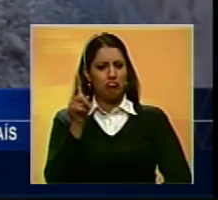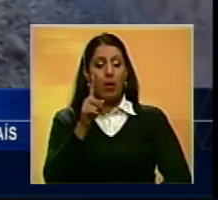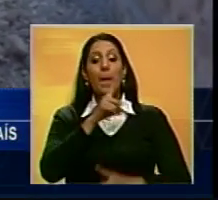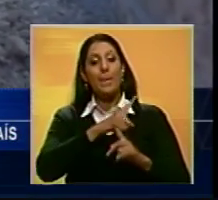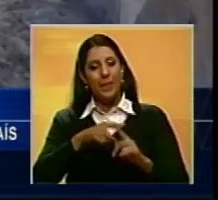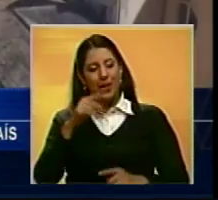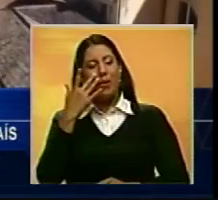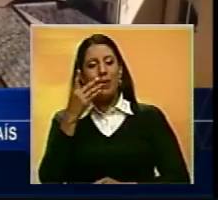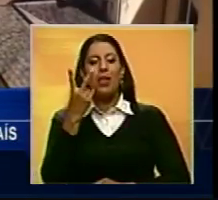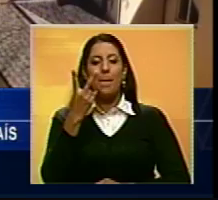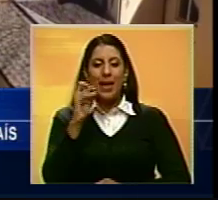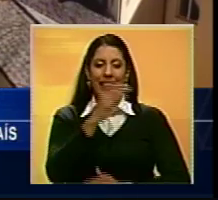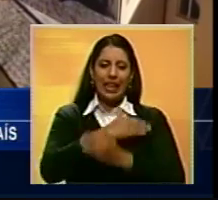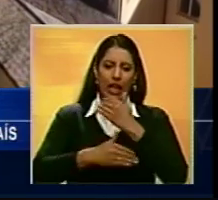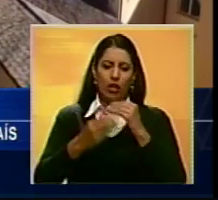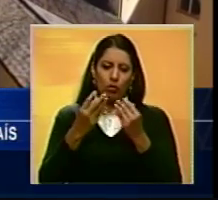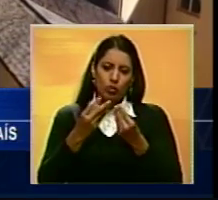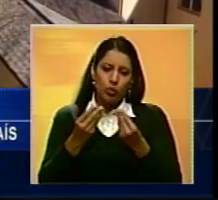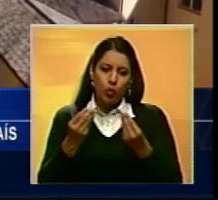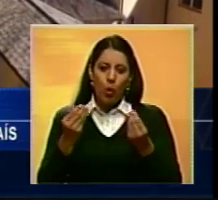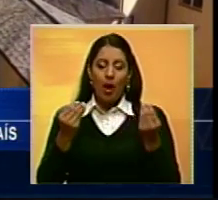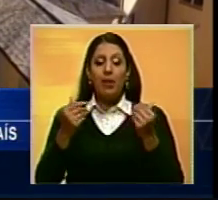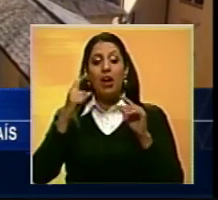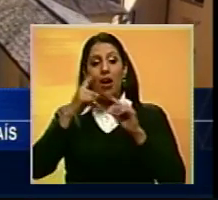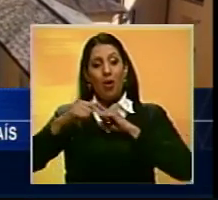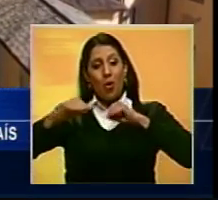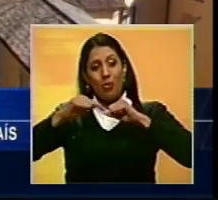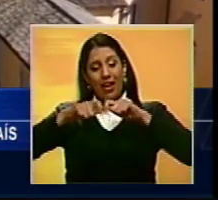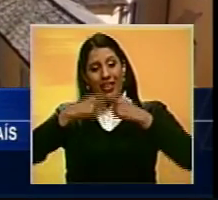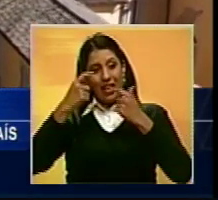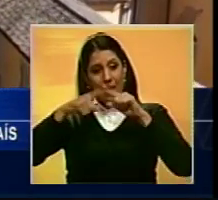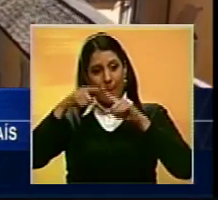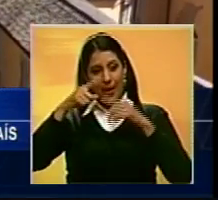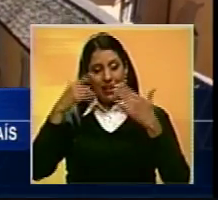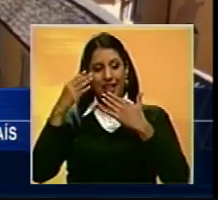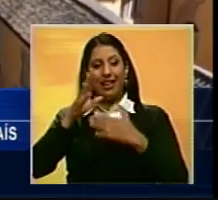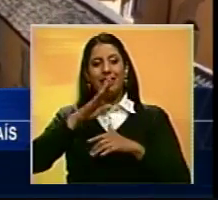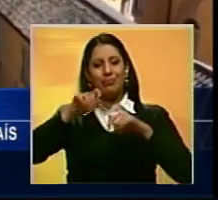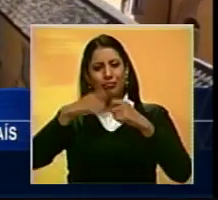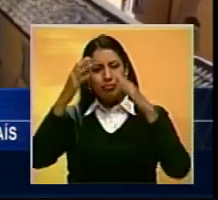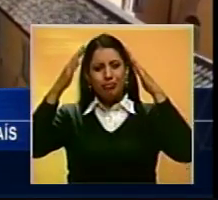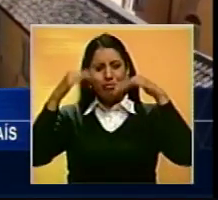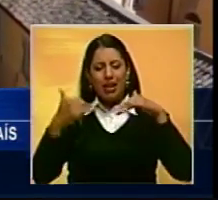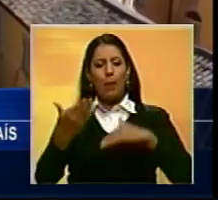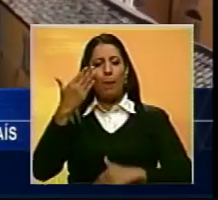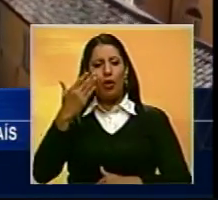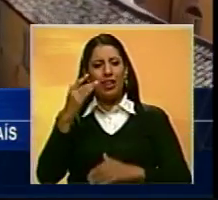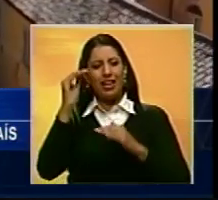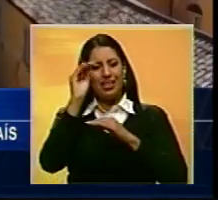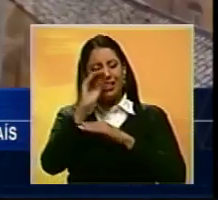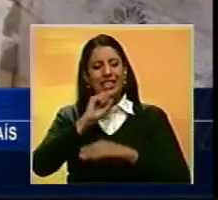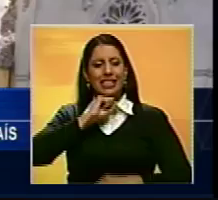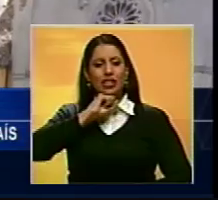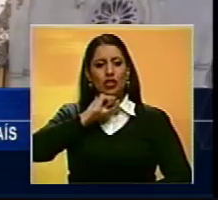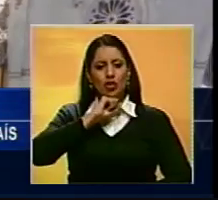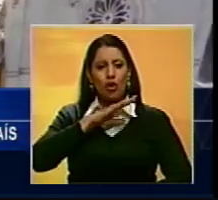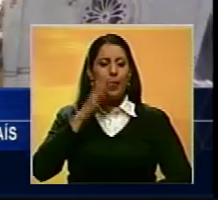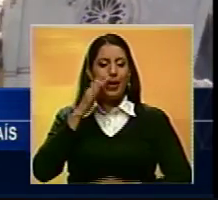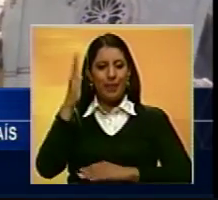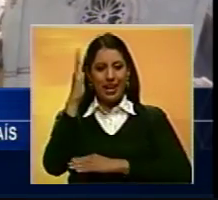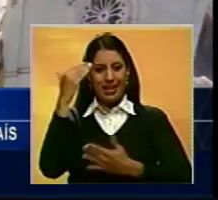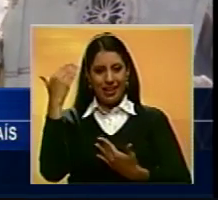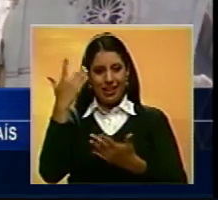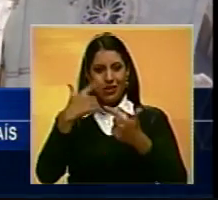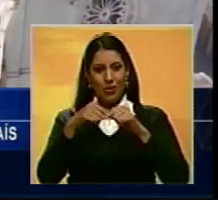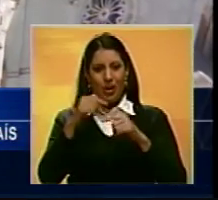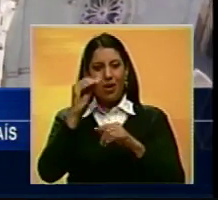sí unos 20 heridos leves. El sismo produjo daños materiales y causó la destrucción de importantes monumentos como la Basílica de